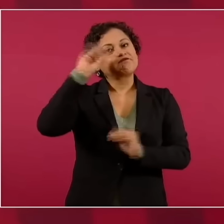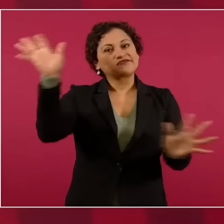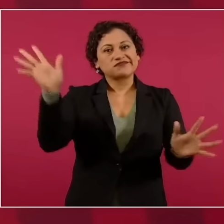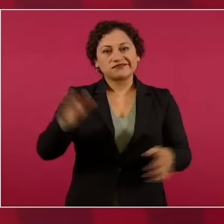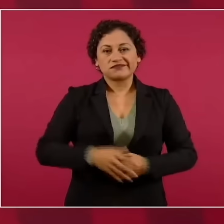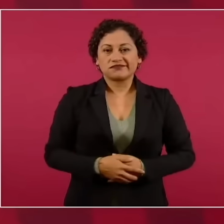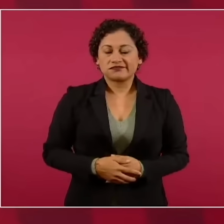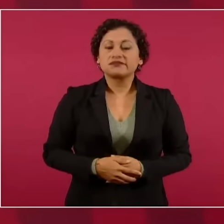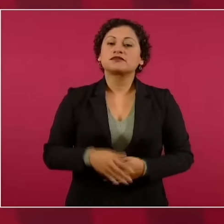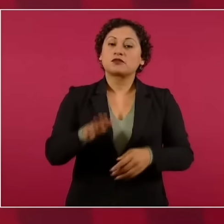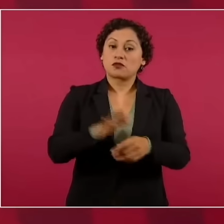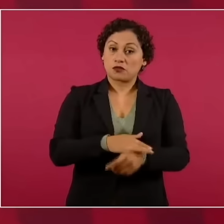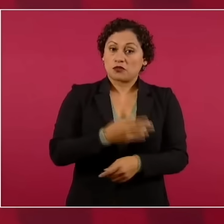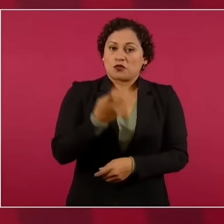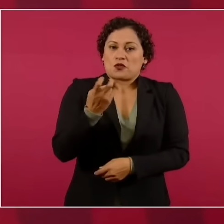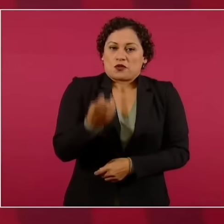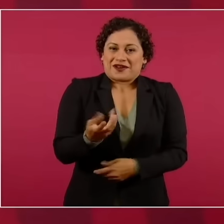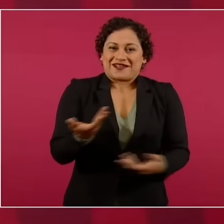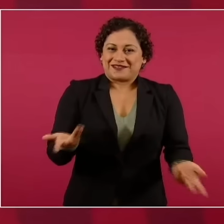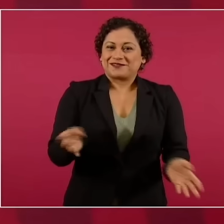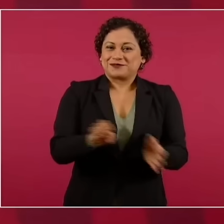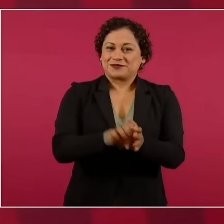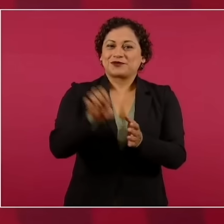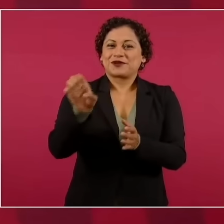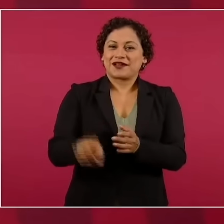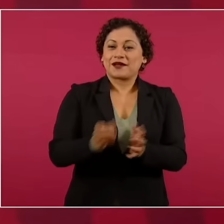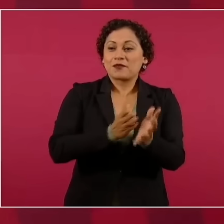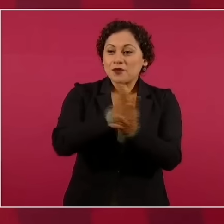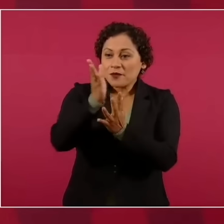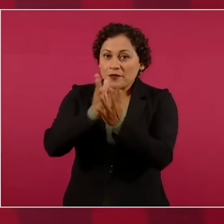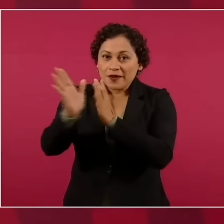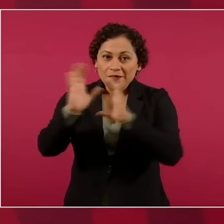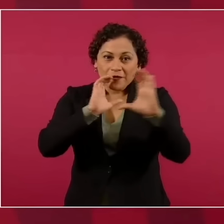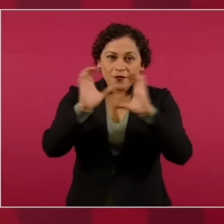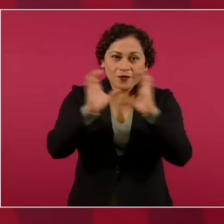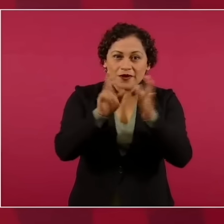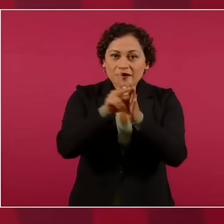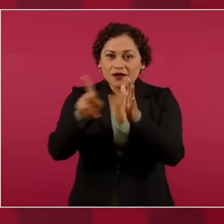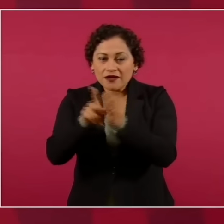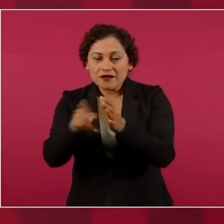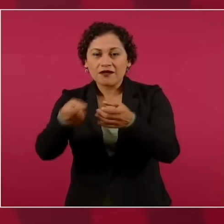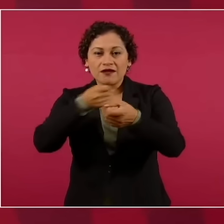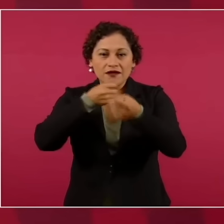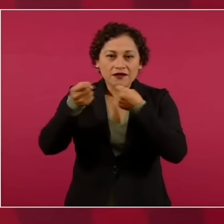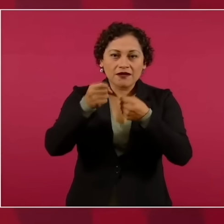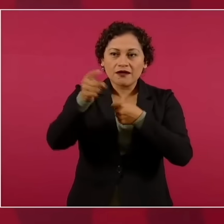eso los medios de información no han podido,